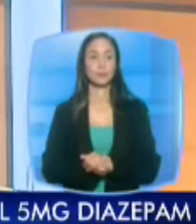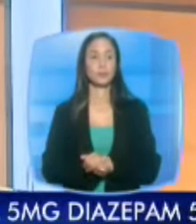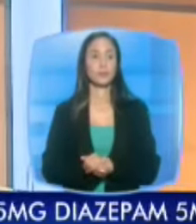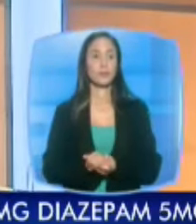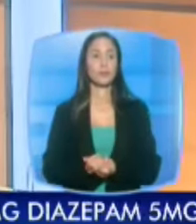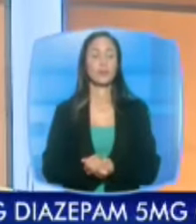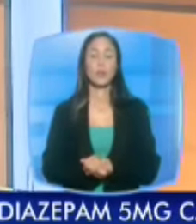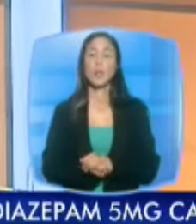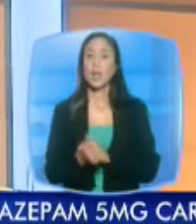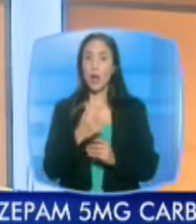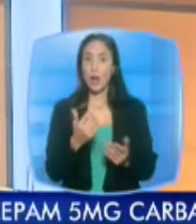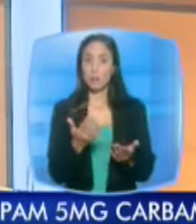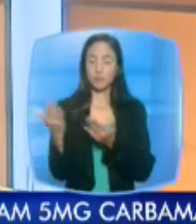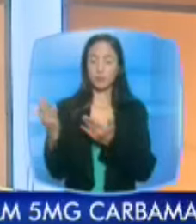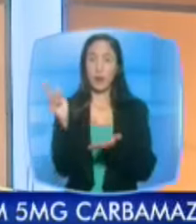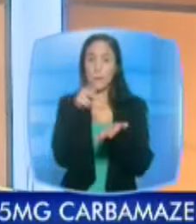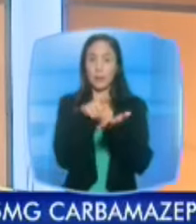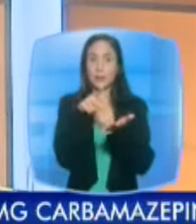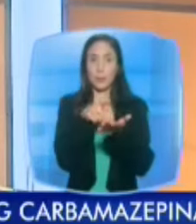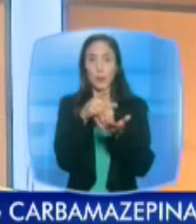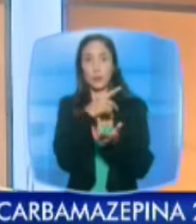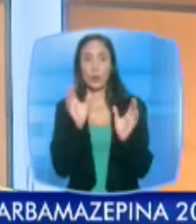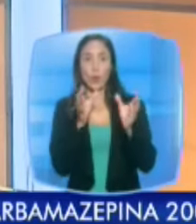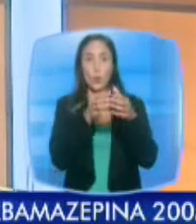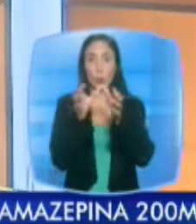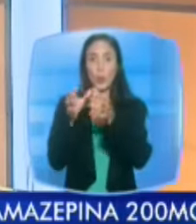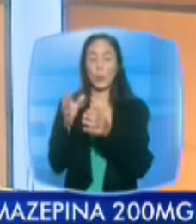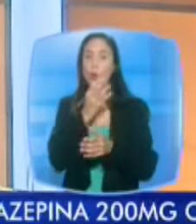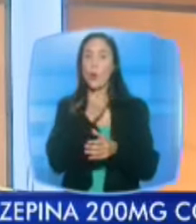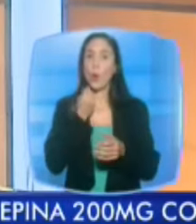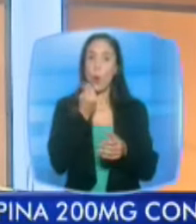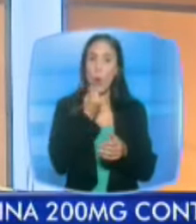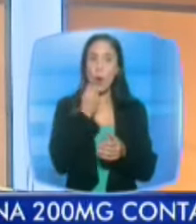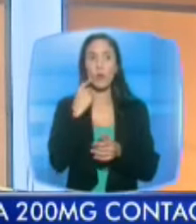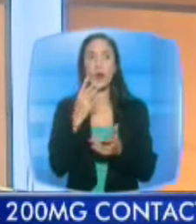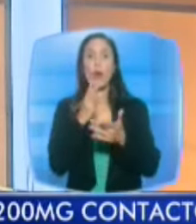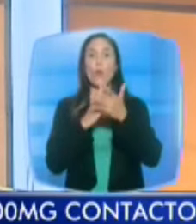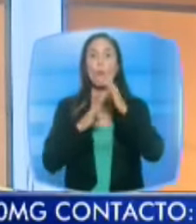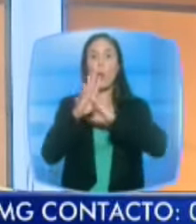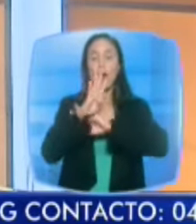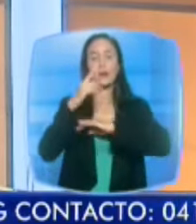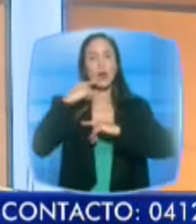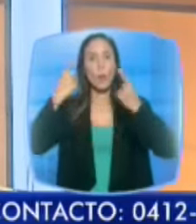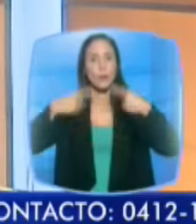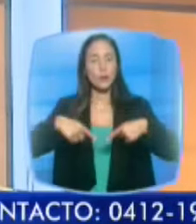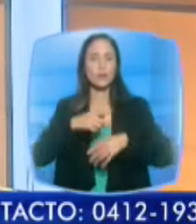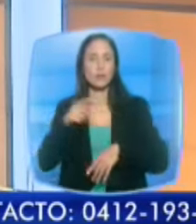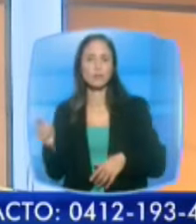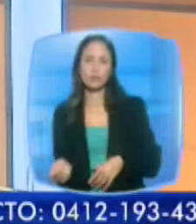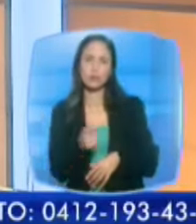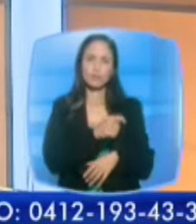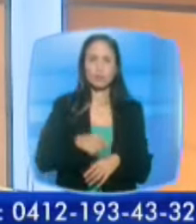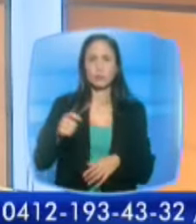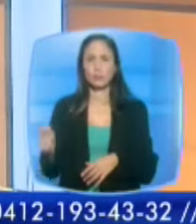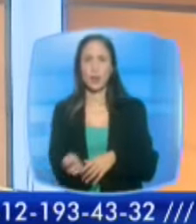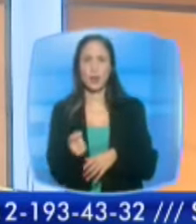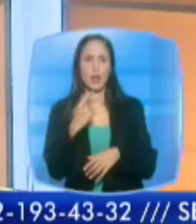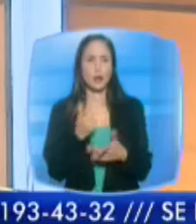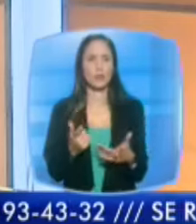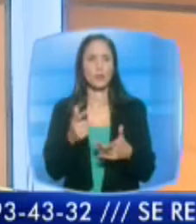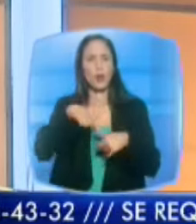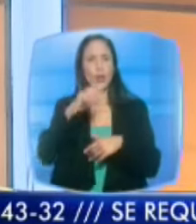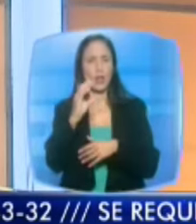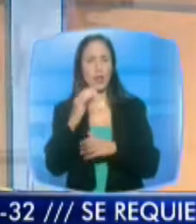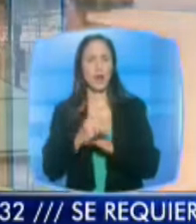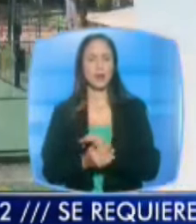Bueno, y con la participación de talentosos jóvenes se llevó a cabo la cuarta edición del torneo de tenis Águila Negra en la